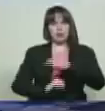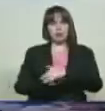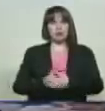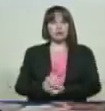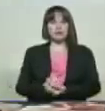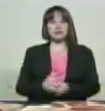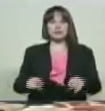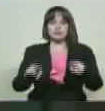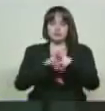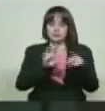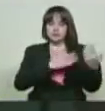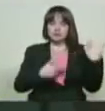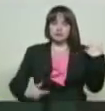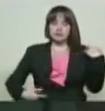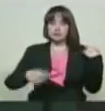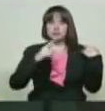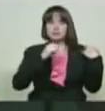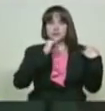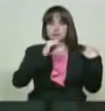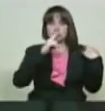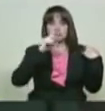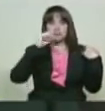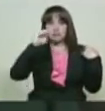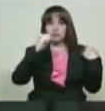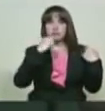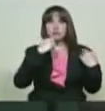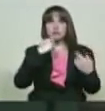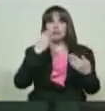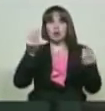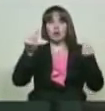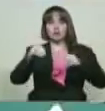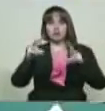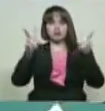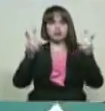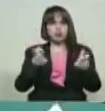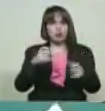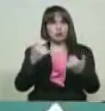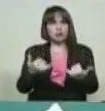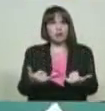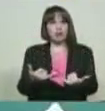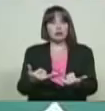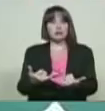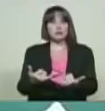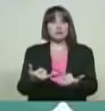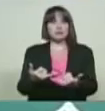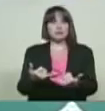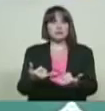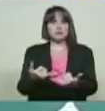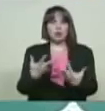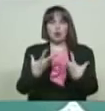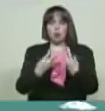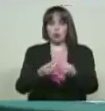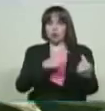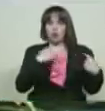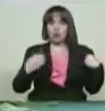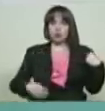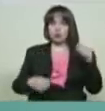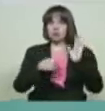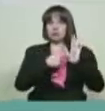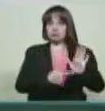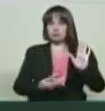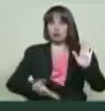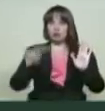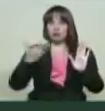mandatario nacional reseñó que como parte de los nuevos acuerdos de cooperación bilateral con el gigante asiático, destaca